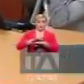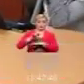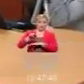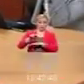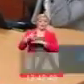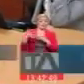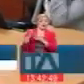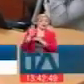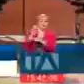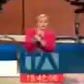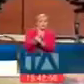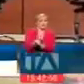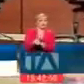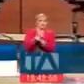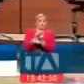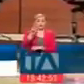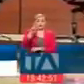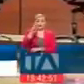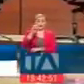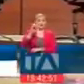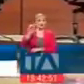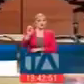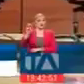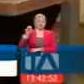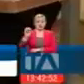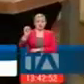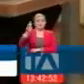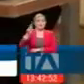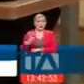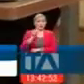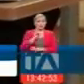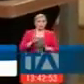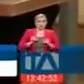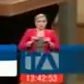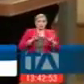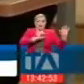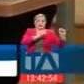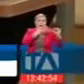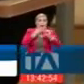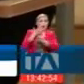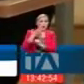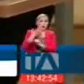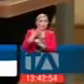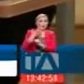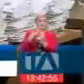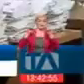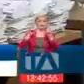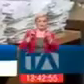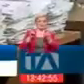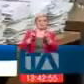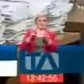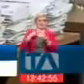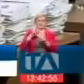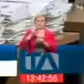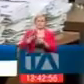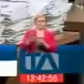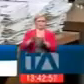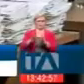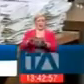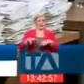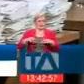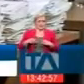la defensa de Pablo Romero aceptó que se dio un secuestro, pero pidió que no se tomen en cuenta los agravantes, pues en este